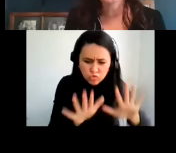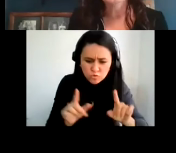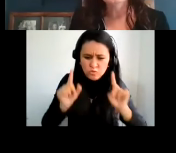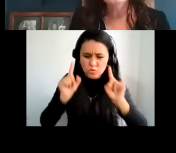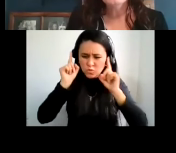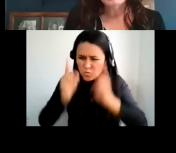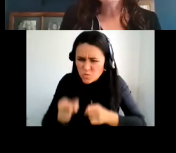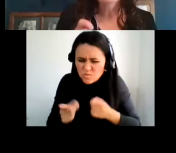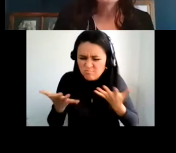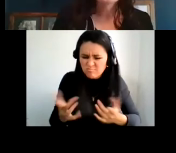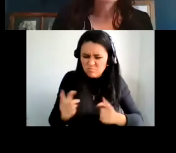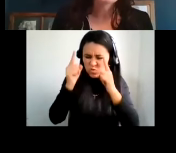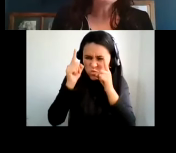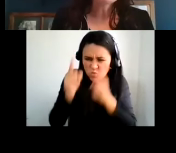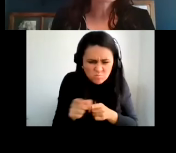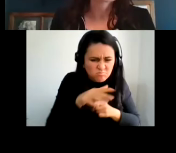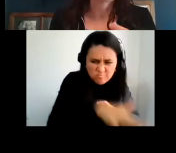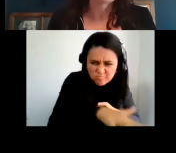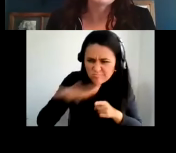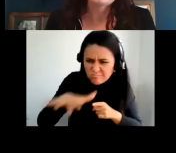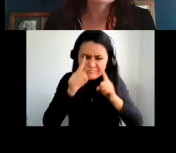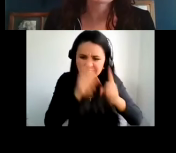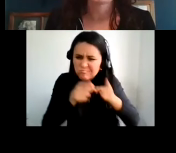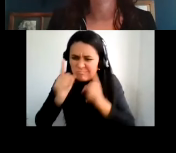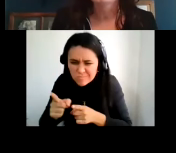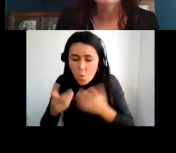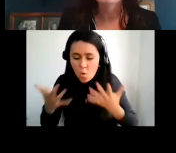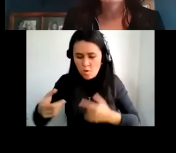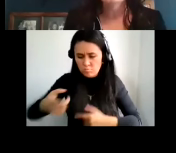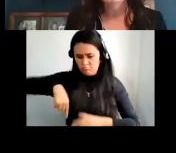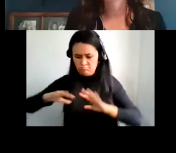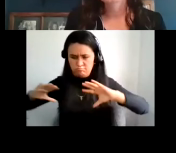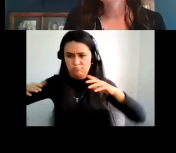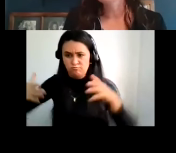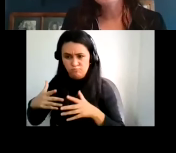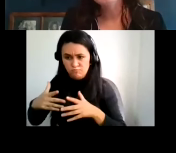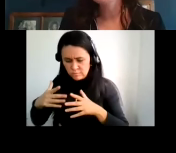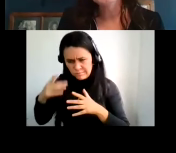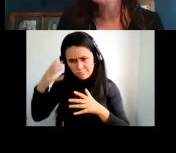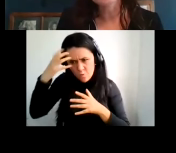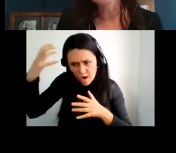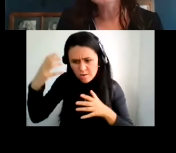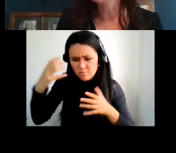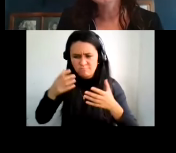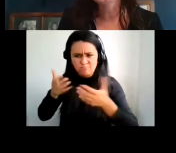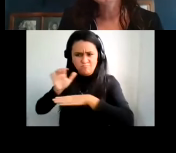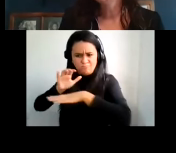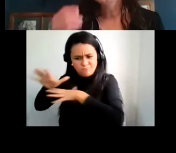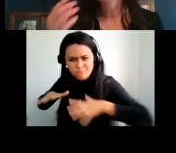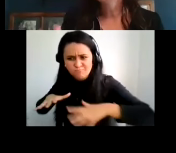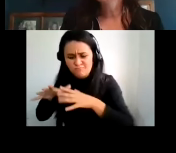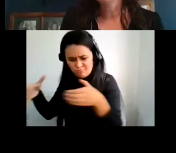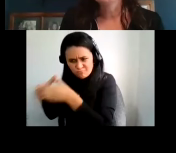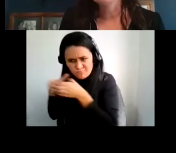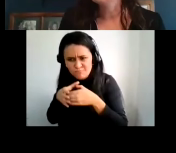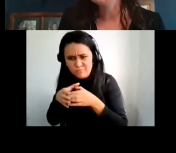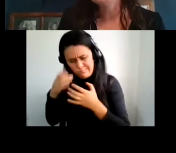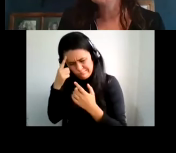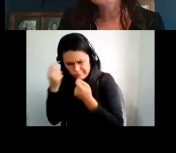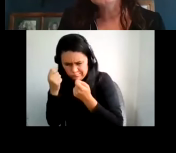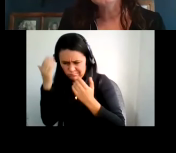de salud, a modo de que las estrategias que se generen estén informadas por esa información y actúen de